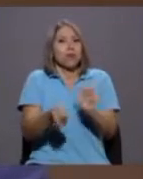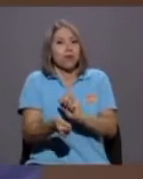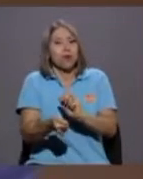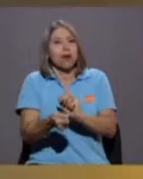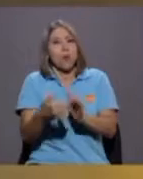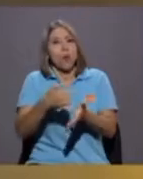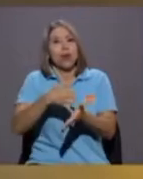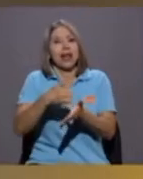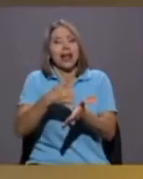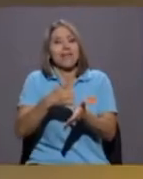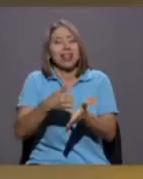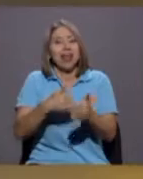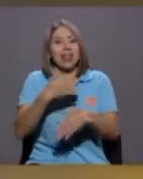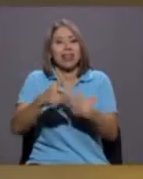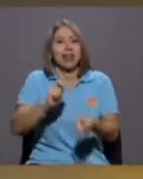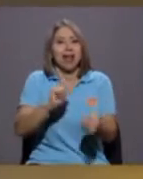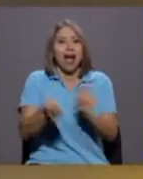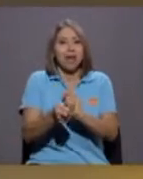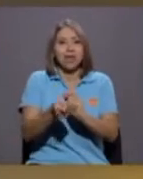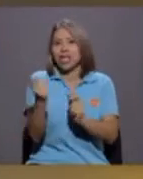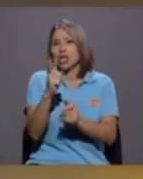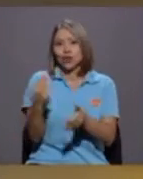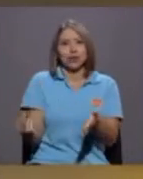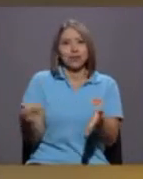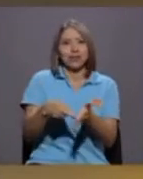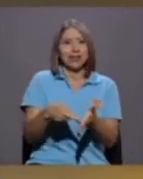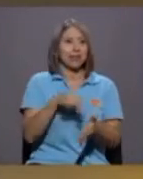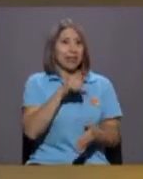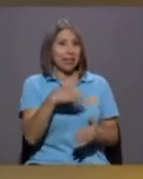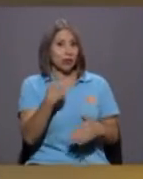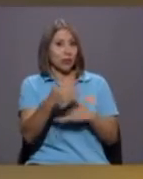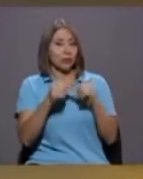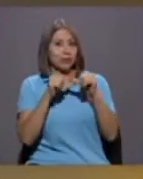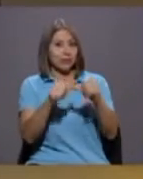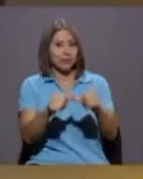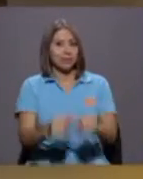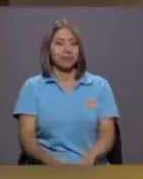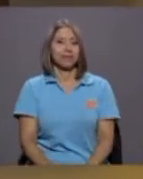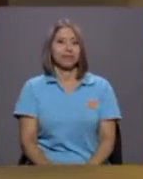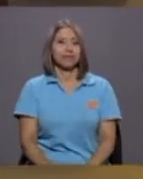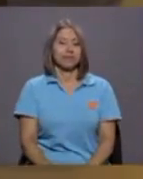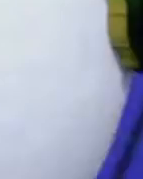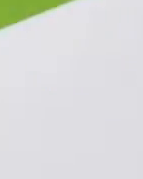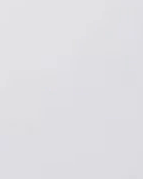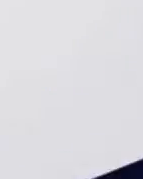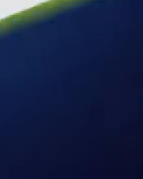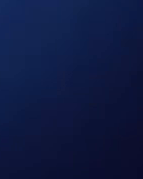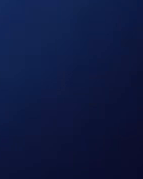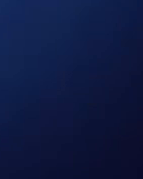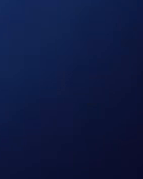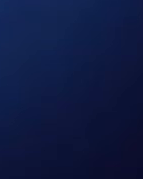de desastre. De eso seguiremos hablando una vez que el canal nos invite a hacerlo. Regresamos.